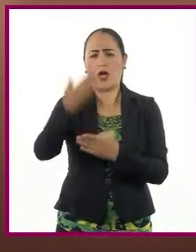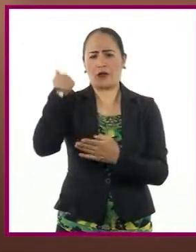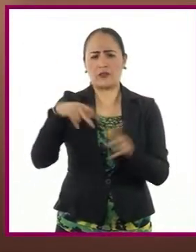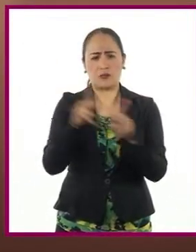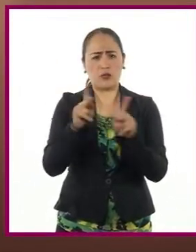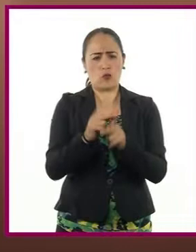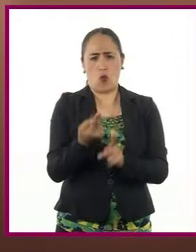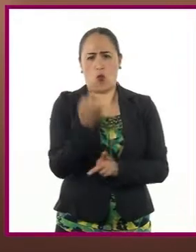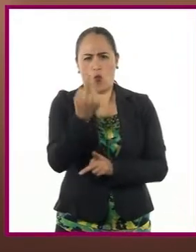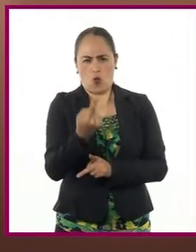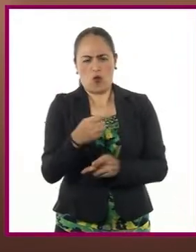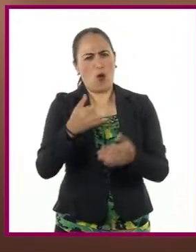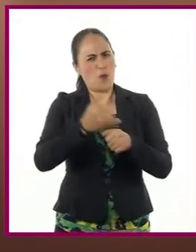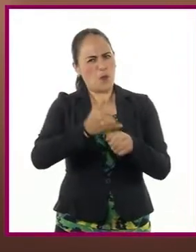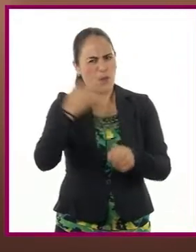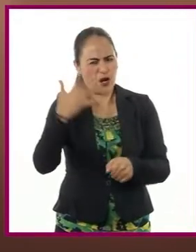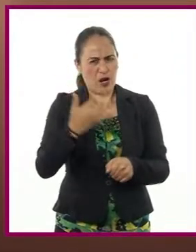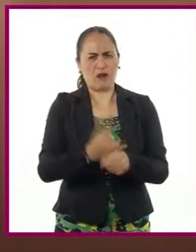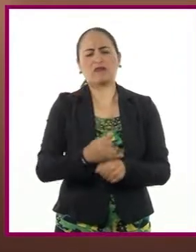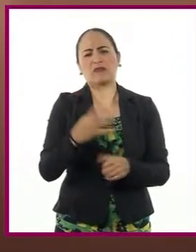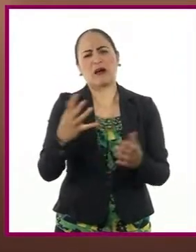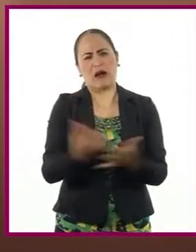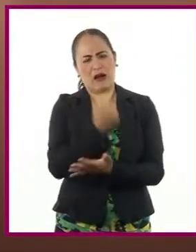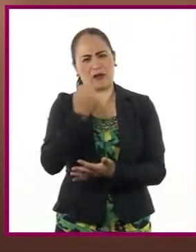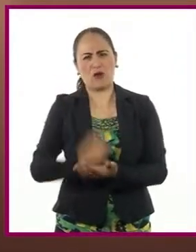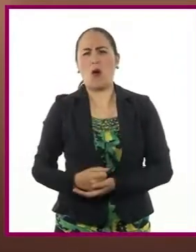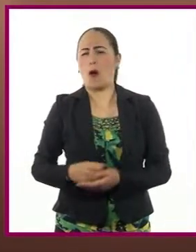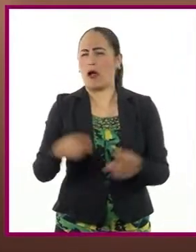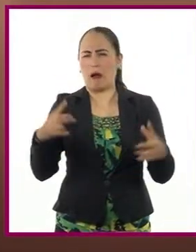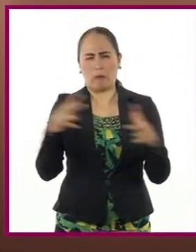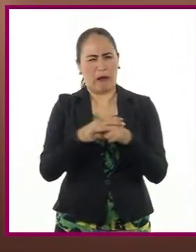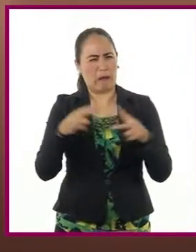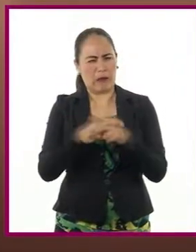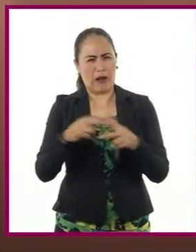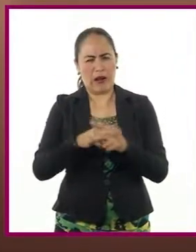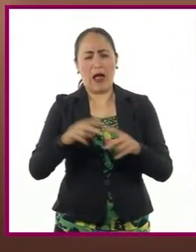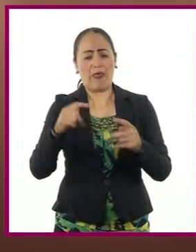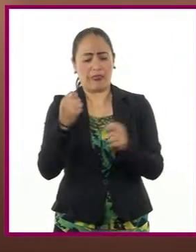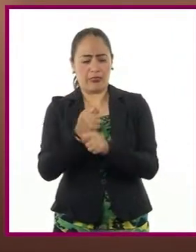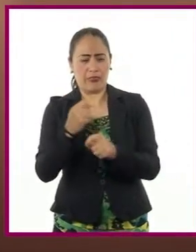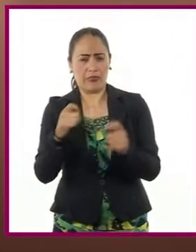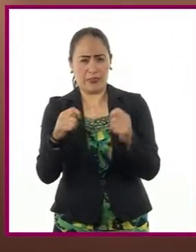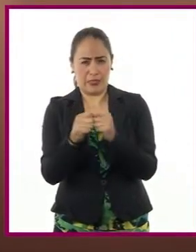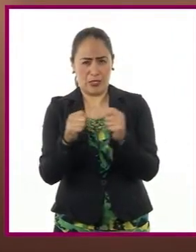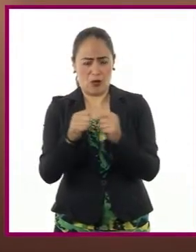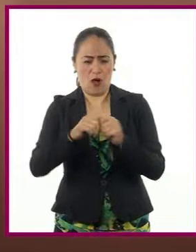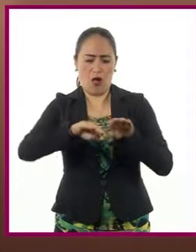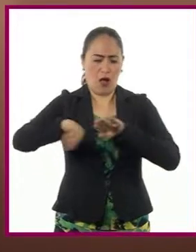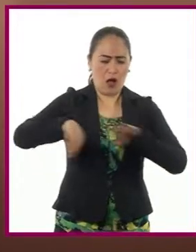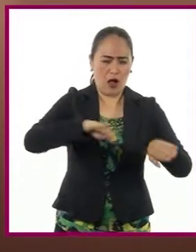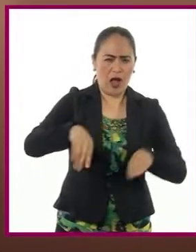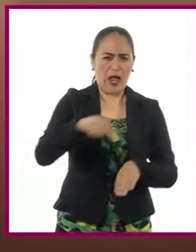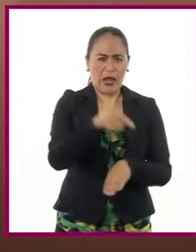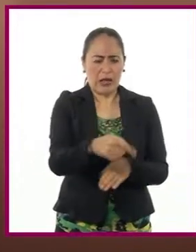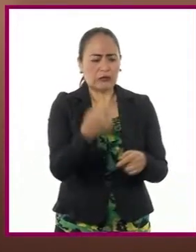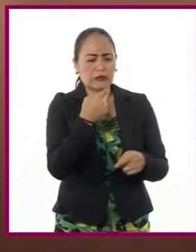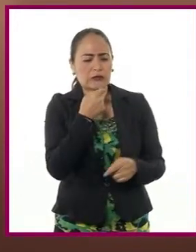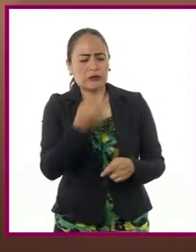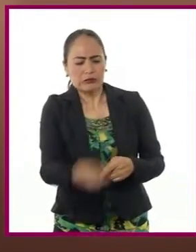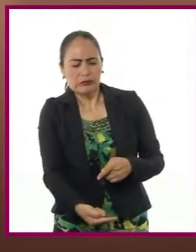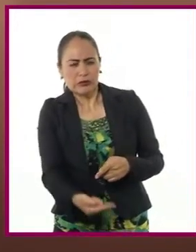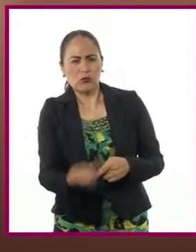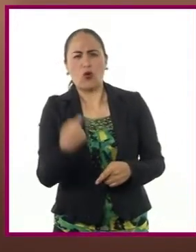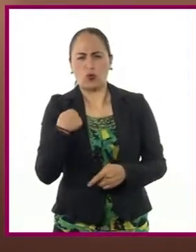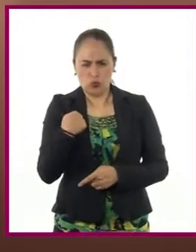ganó. Se generó tal pleito que mis tíos intervinieron. Pero como él es más pequeño, dijeron que debía dejarlo ganar y que no pasaba